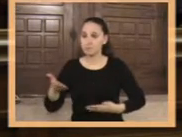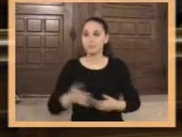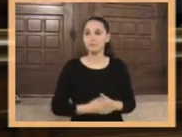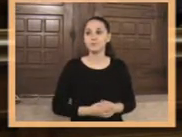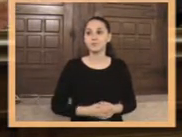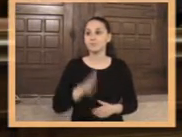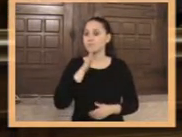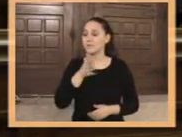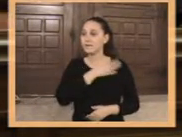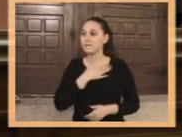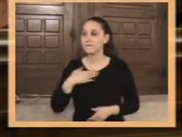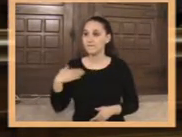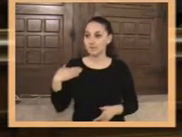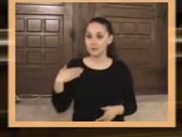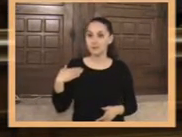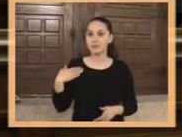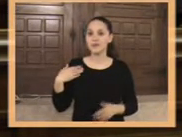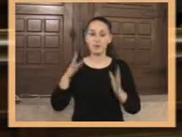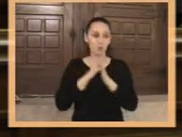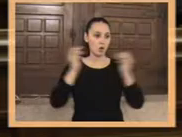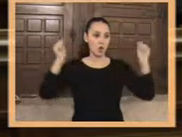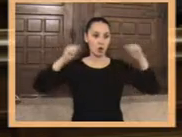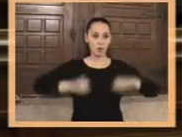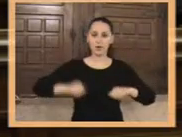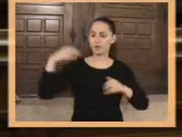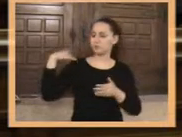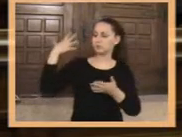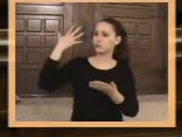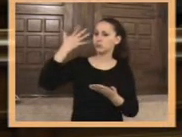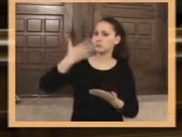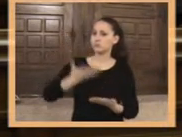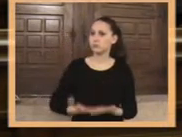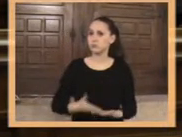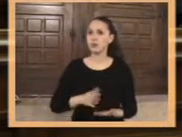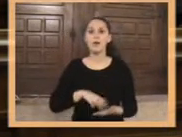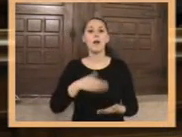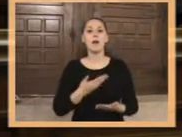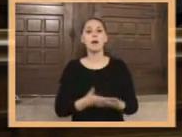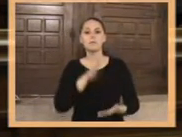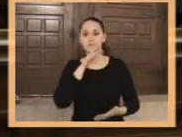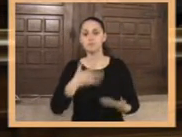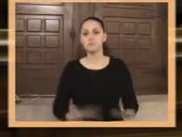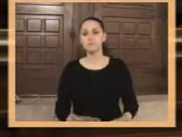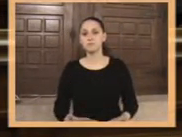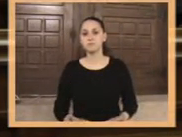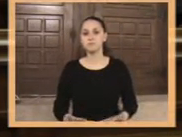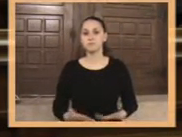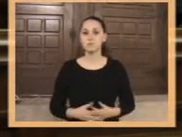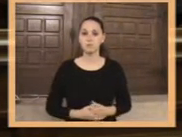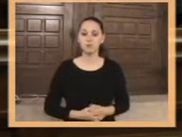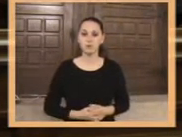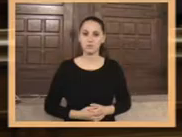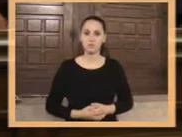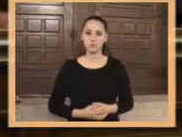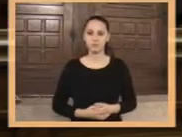toda esa coherencia de los acuerdos anteriores y de las actitudes, de las actuaciones anteriores, es lo que se pretende con